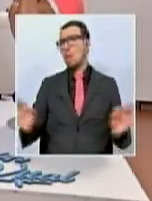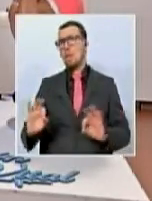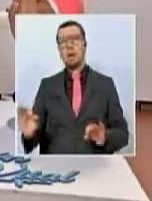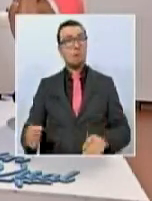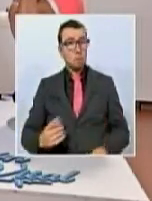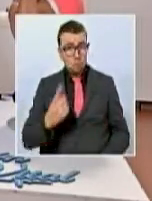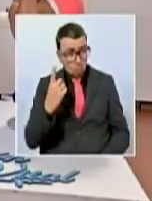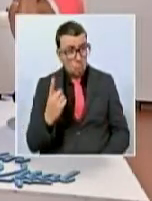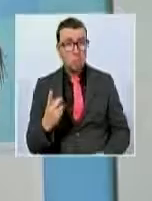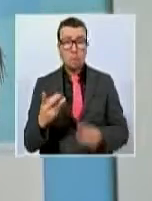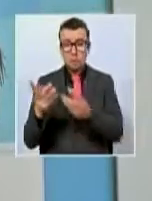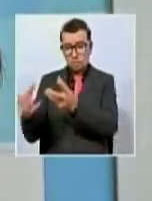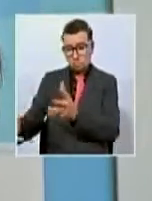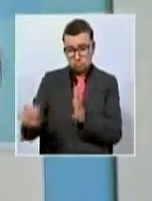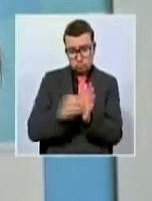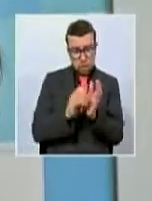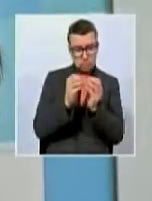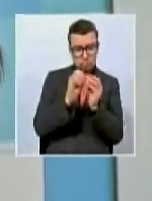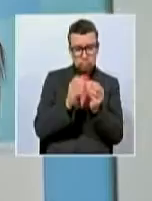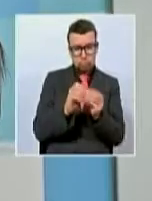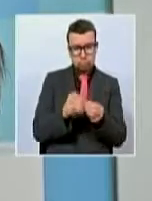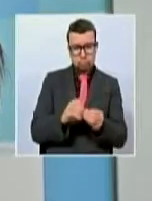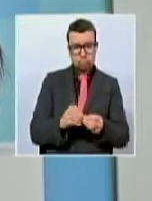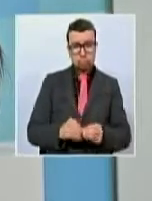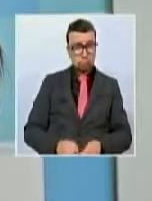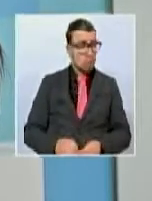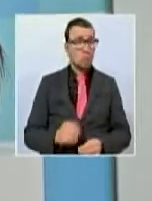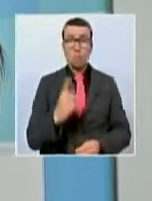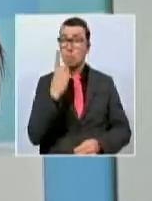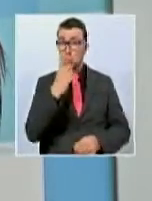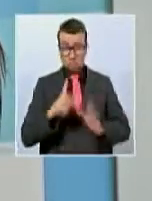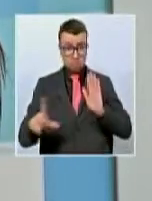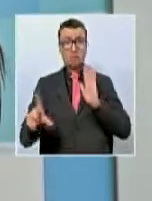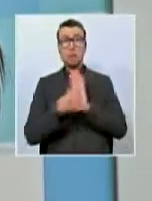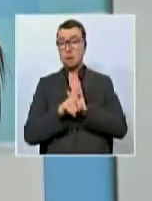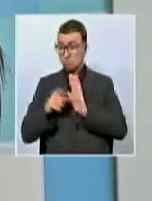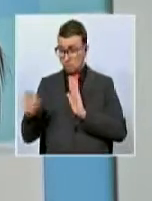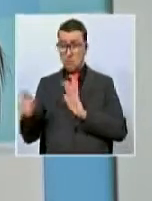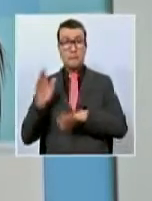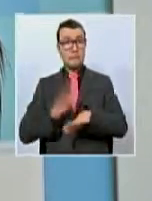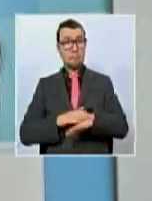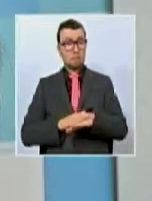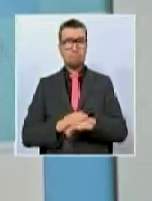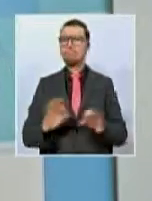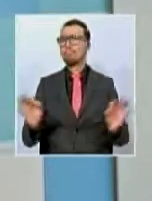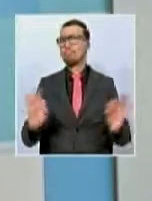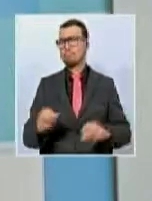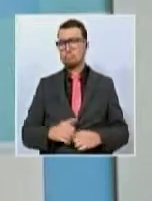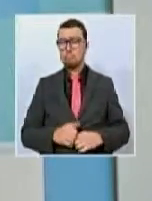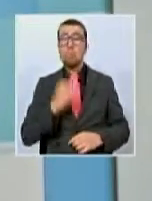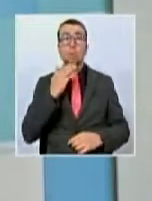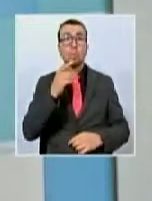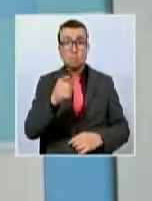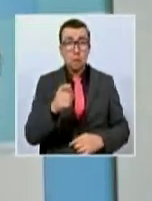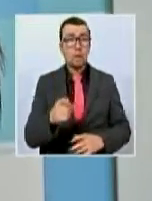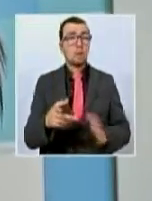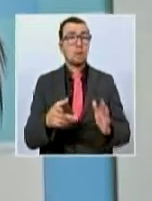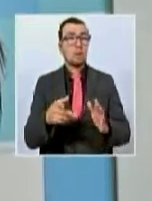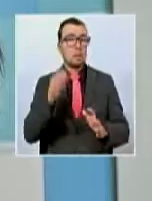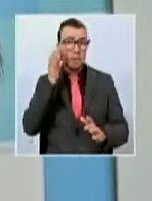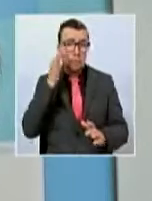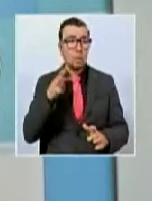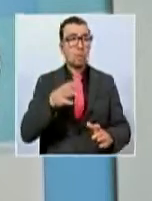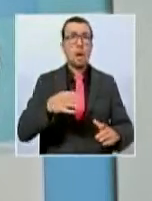a base de marihuana con registro sanitario. No existe. Es decir, si ustedes consumidores encuentran